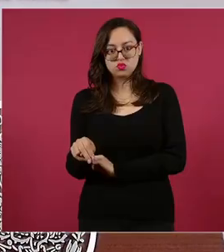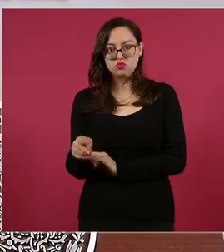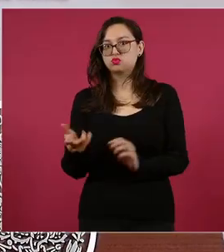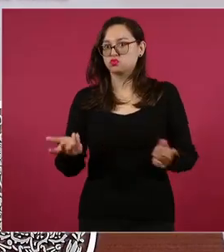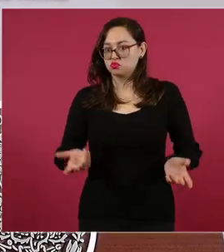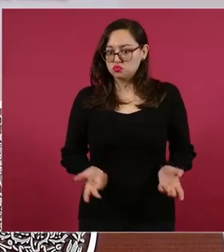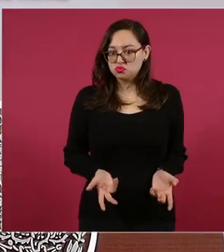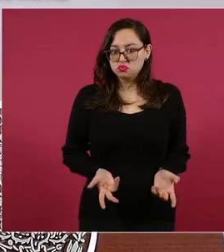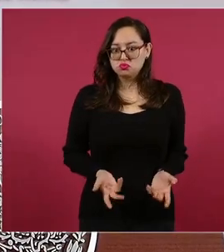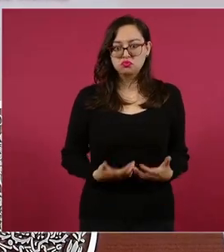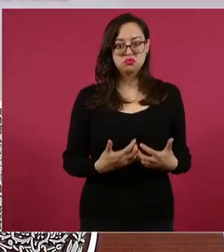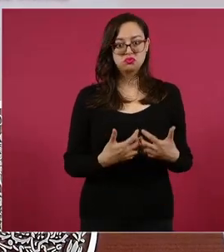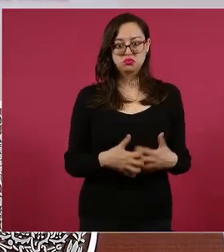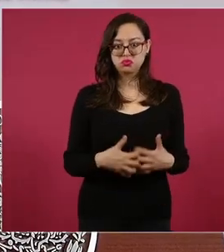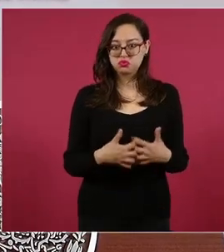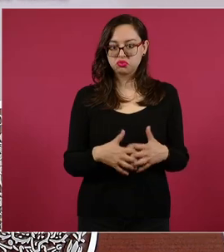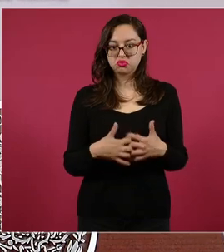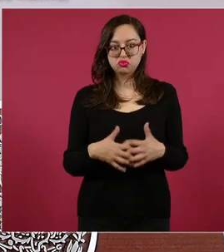funcionando muy bien